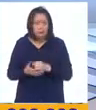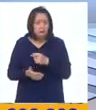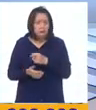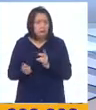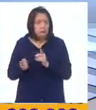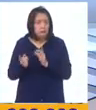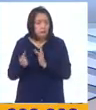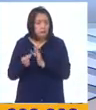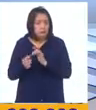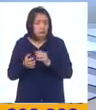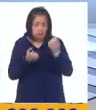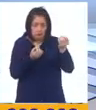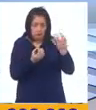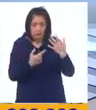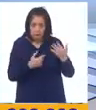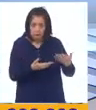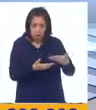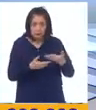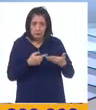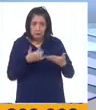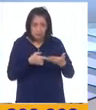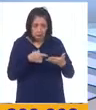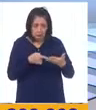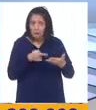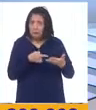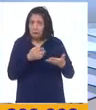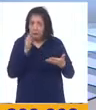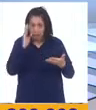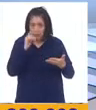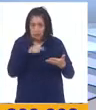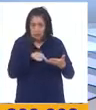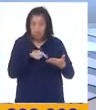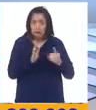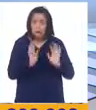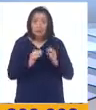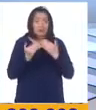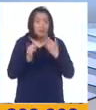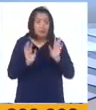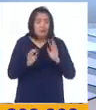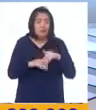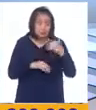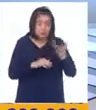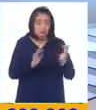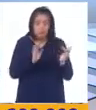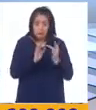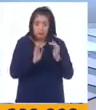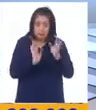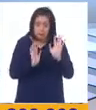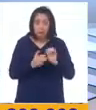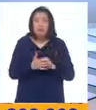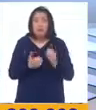su esposa, según la información que tenemos justamente en este parte policial. Gracias, Ricardo. Regresamos contigo más adelante. Vamos a la pausa.